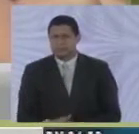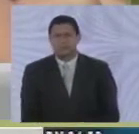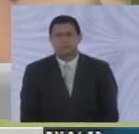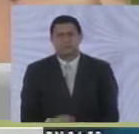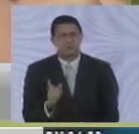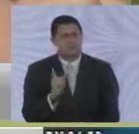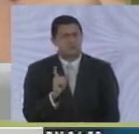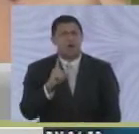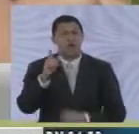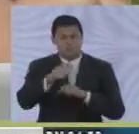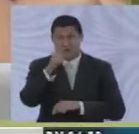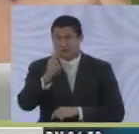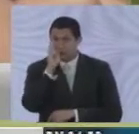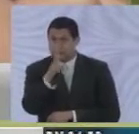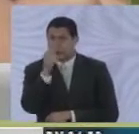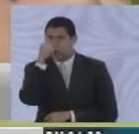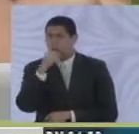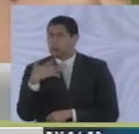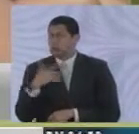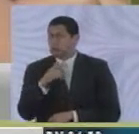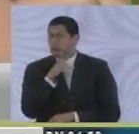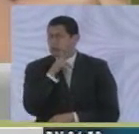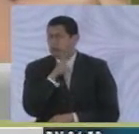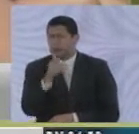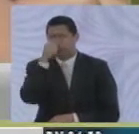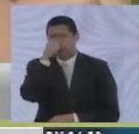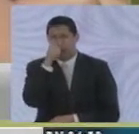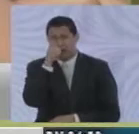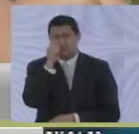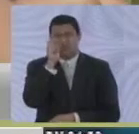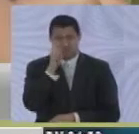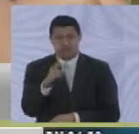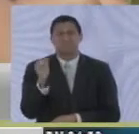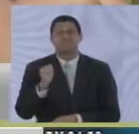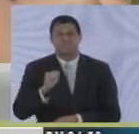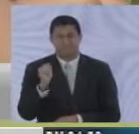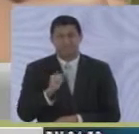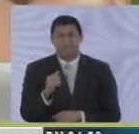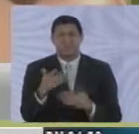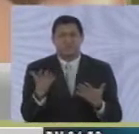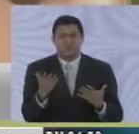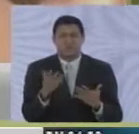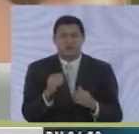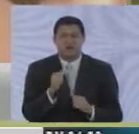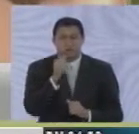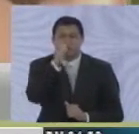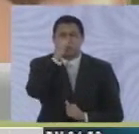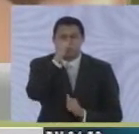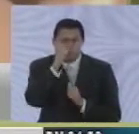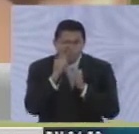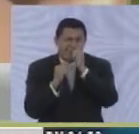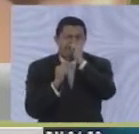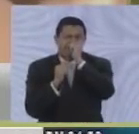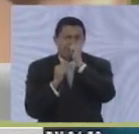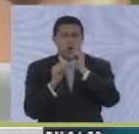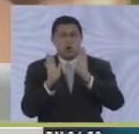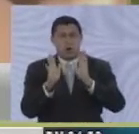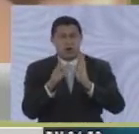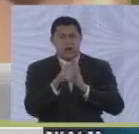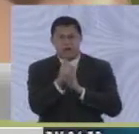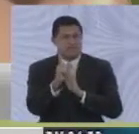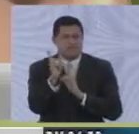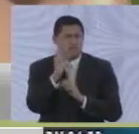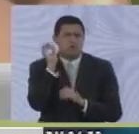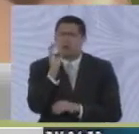¿no? Muchas personas ven esta operación, digamos, un poco traumática, la veían. Sobre todo por el hecho de la colocación del tapón. Es una cirugía que no